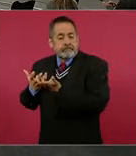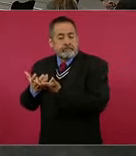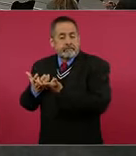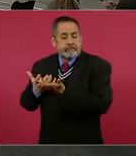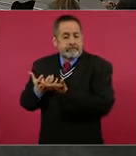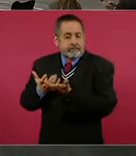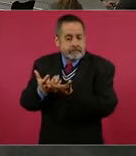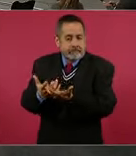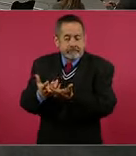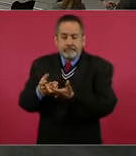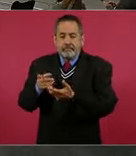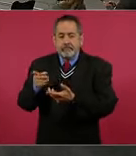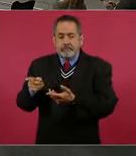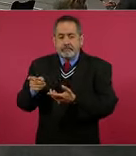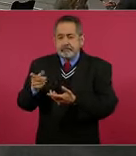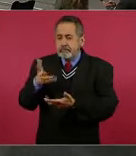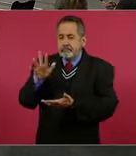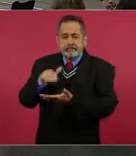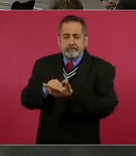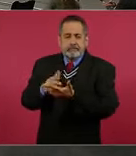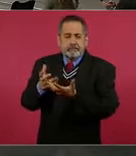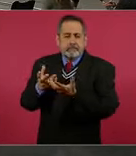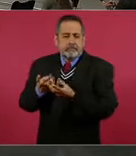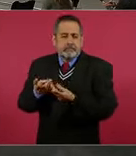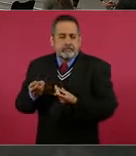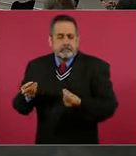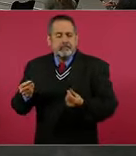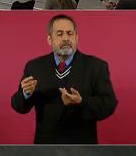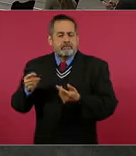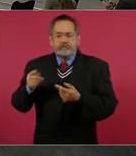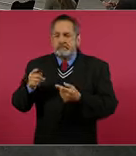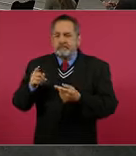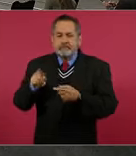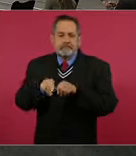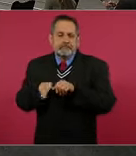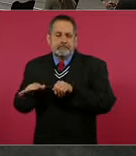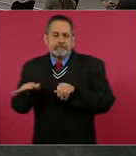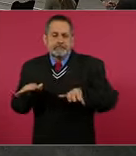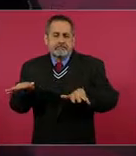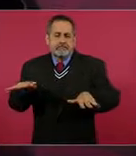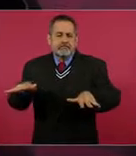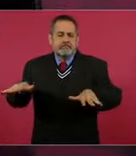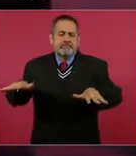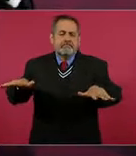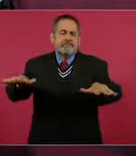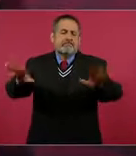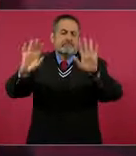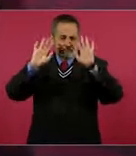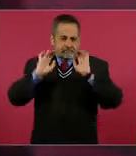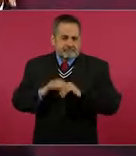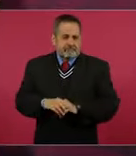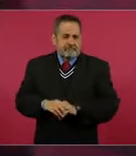trae los 10,000, son 1,500, ¿sí? Porque se dispersan,